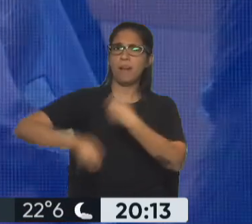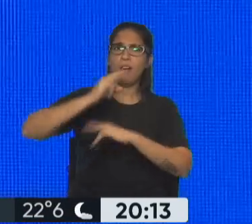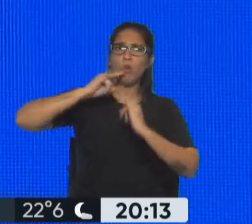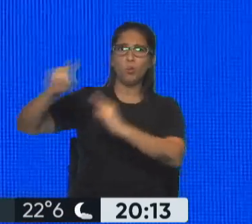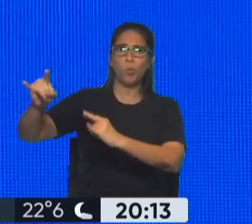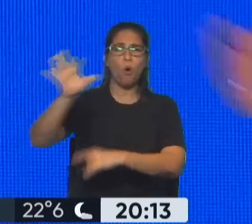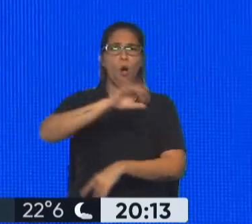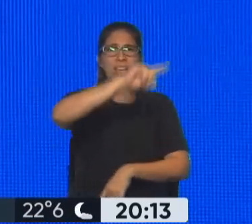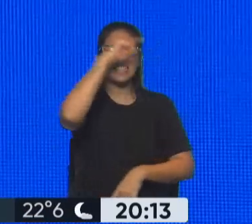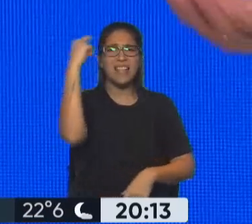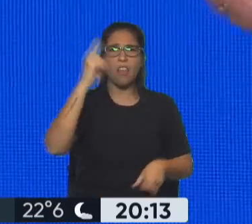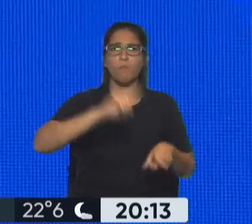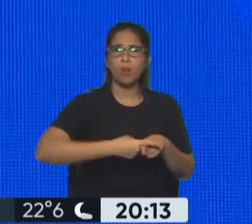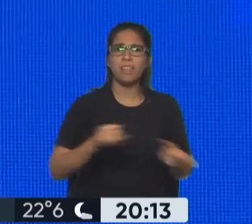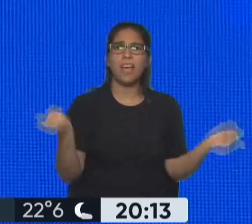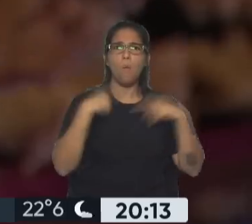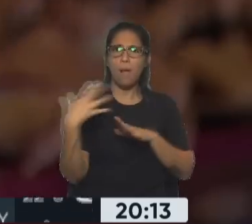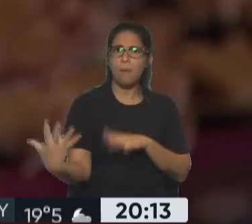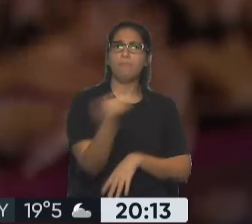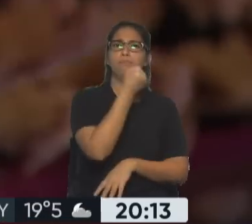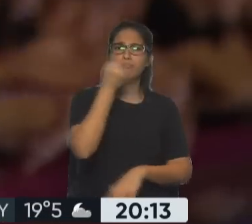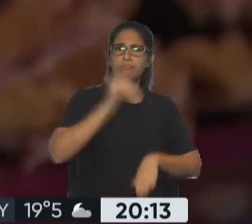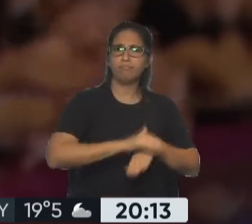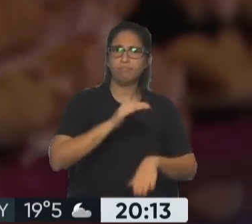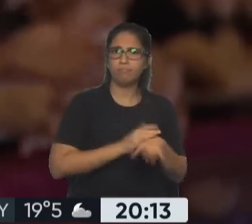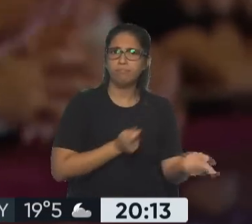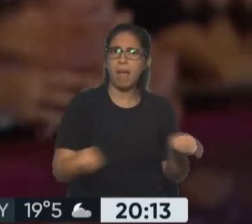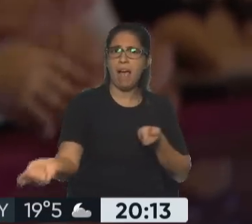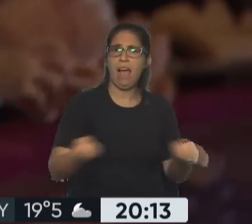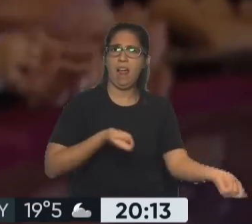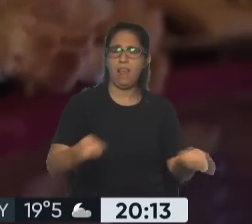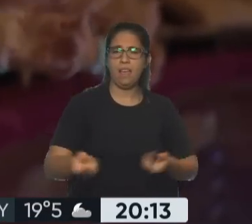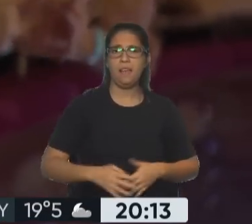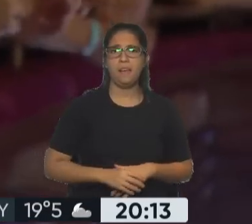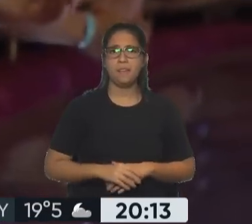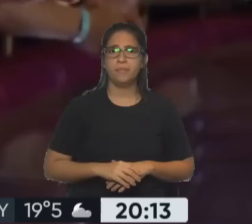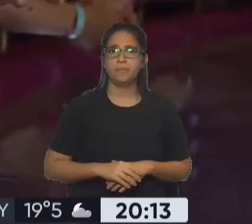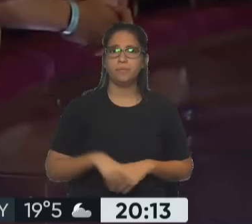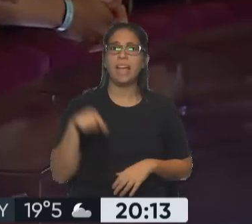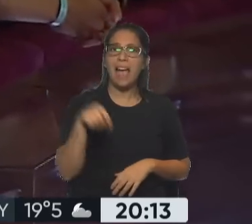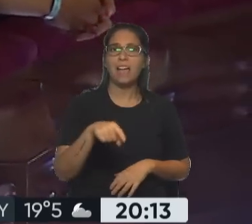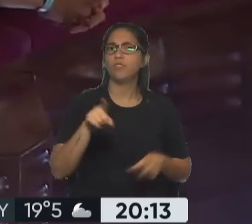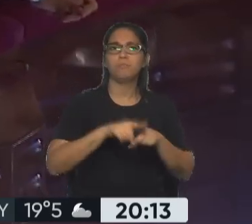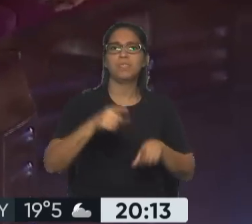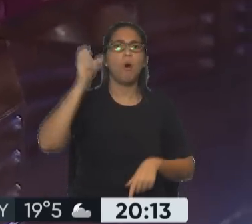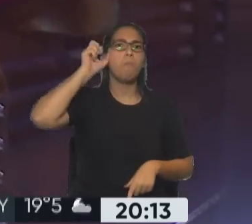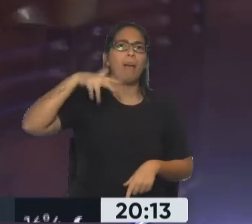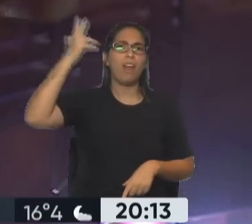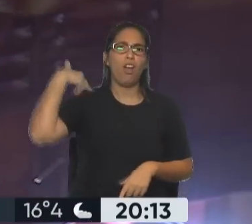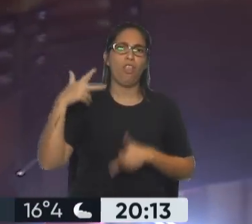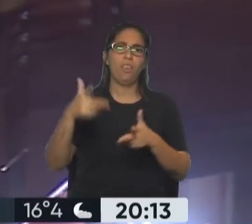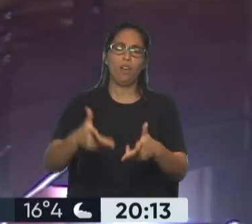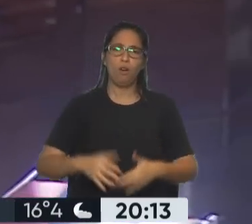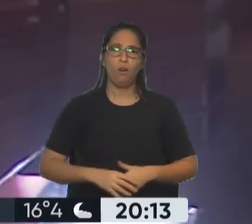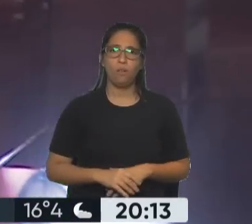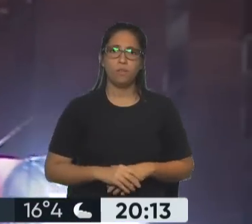o el Estado, la política, vuelve a tomar la dirección. Esto es lo que decía Perón.